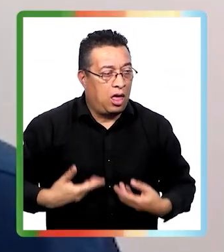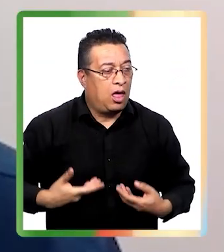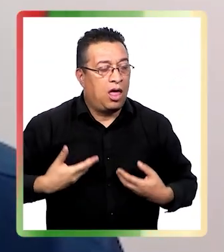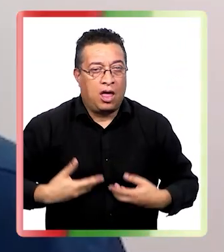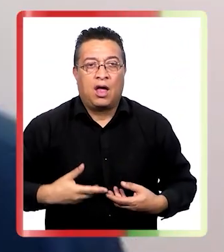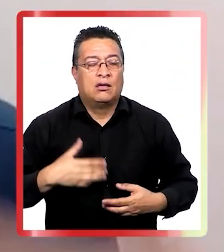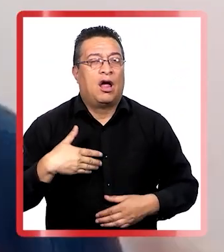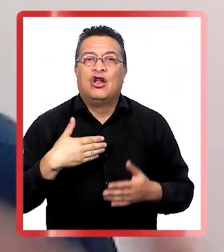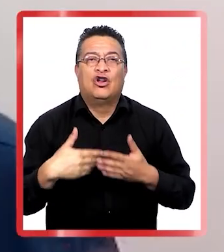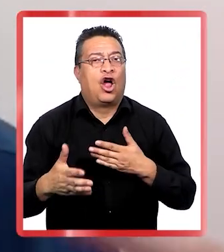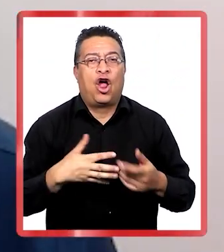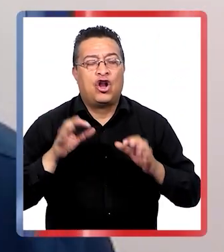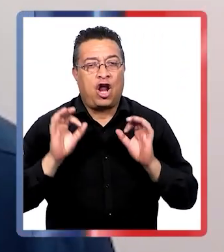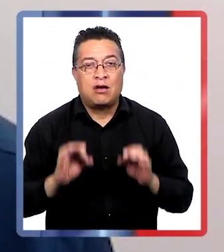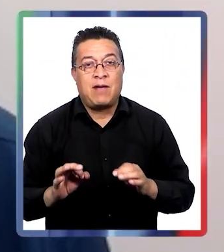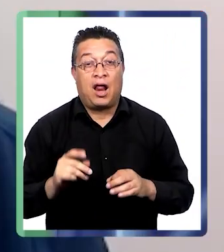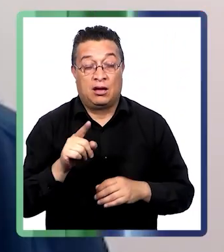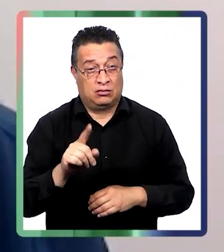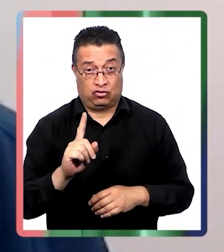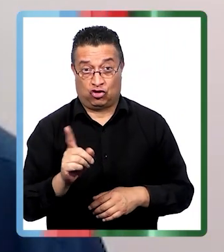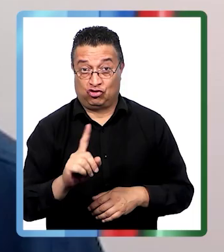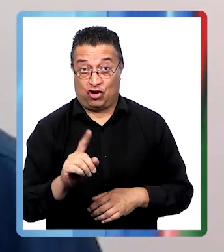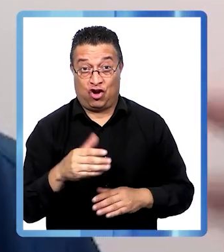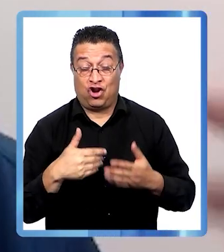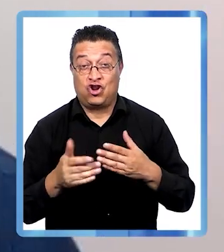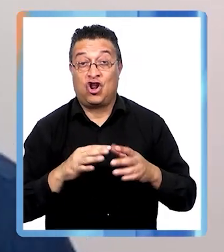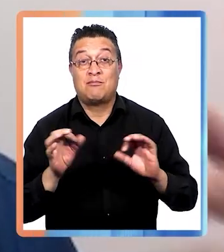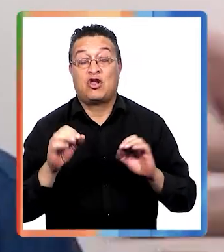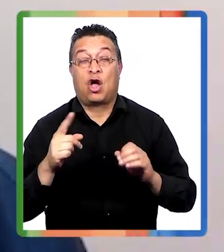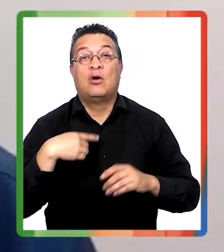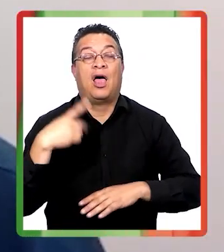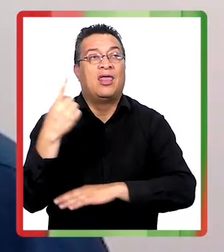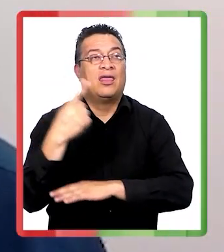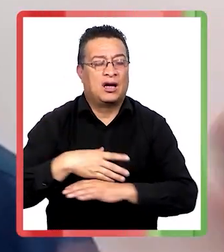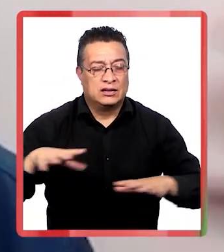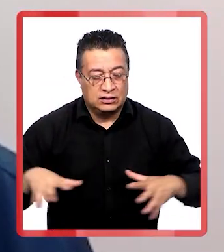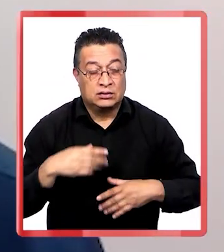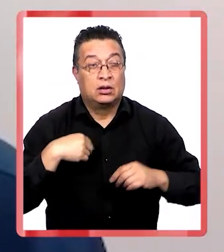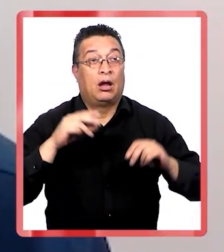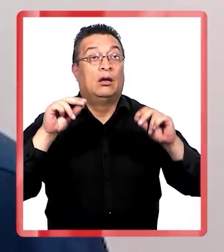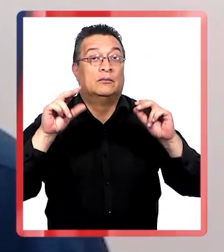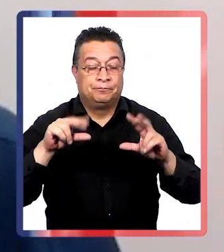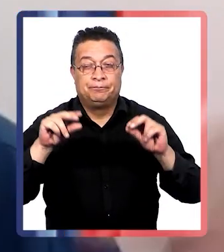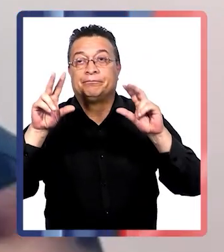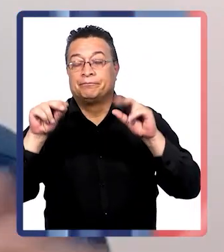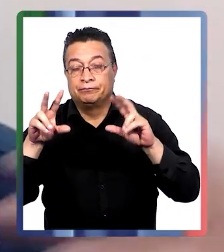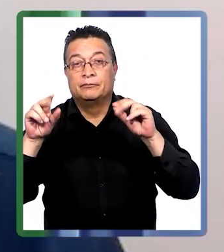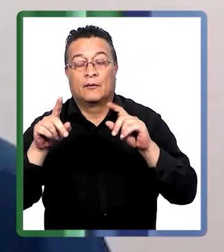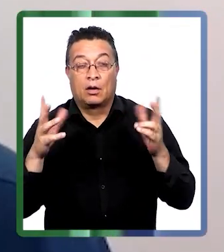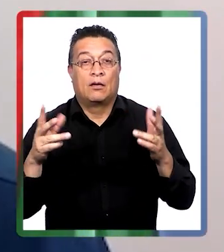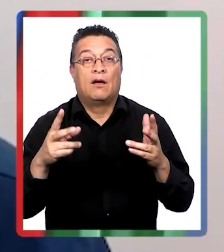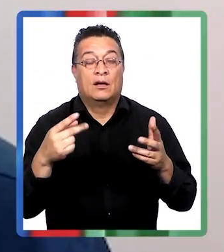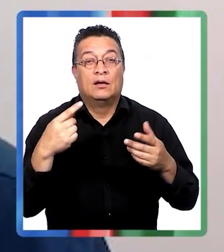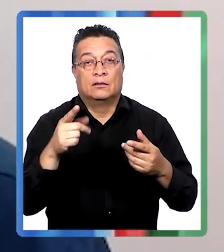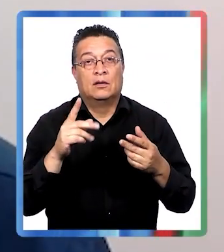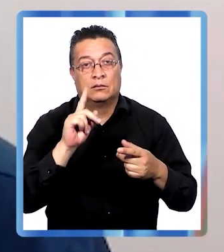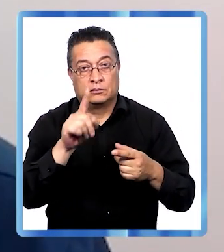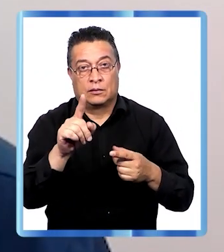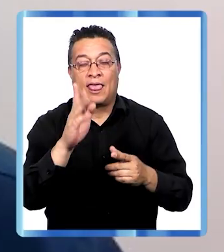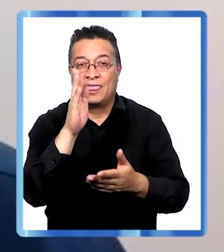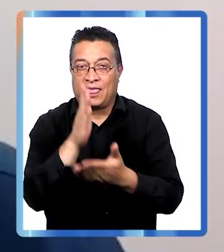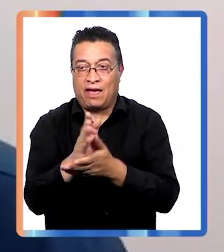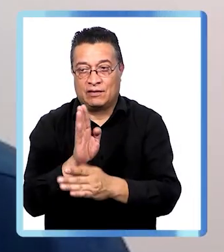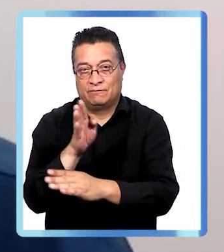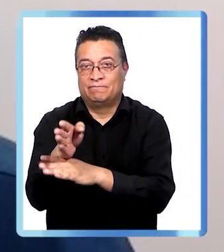cansados es algo recurrente, no algo excepcional, porque todos realmente tenemos mal día, nos cuesta quedarnos dormidos, pero si es algo recurrente en su vida,